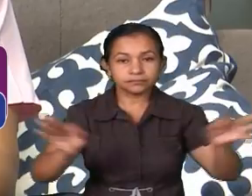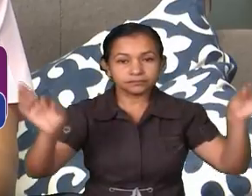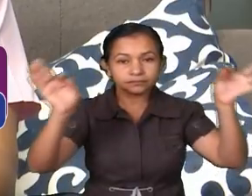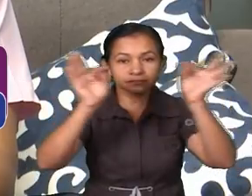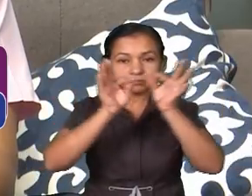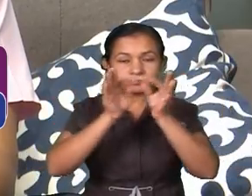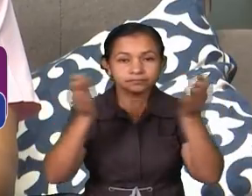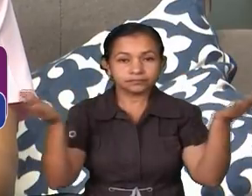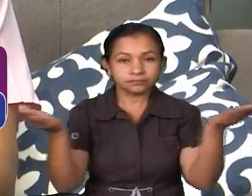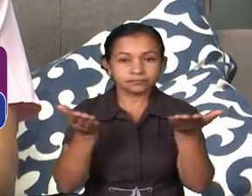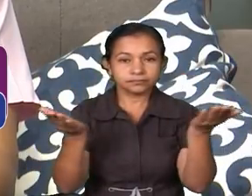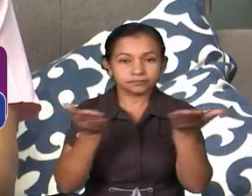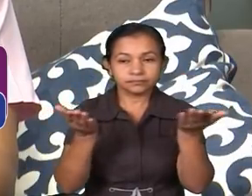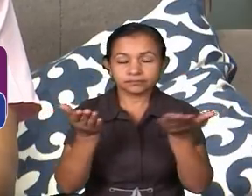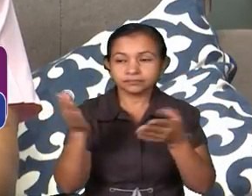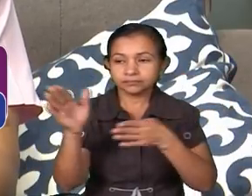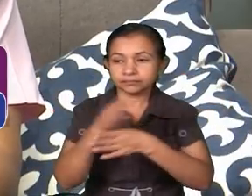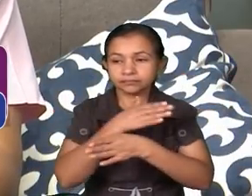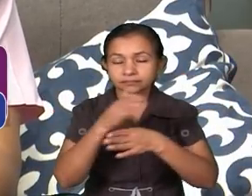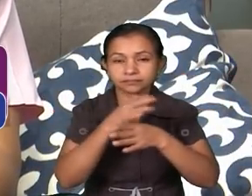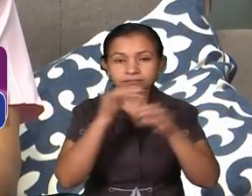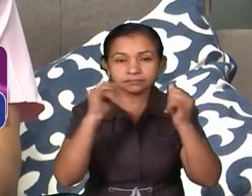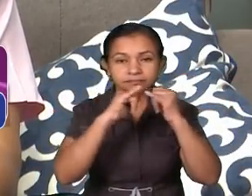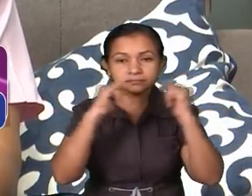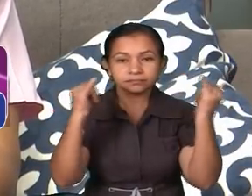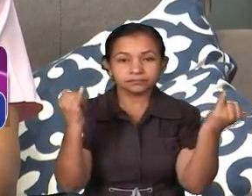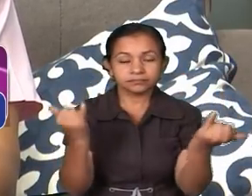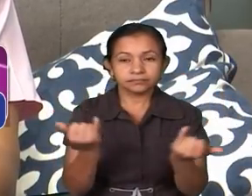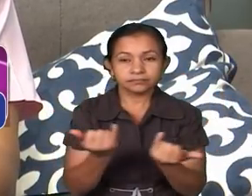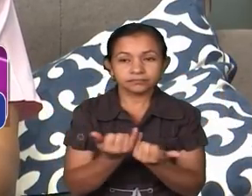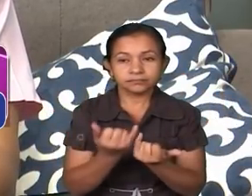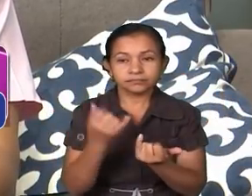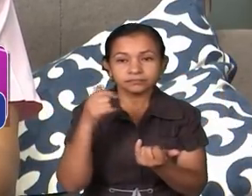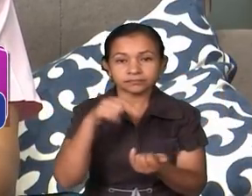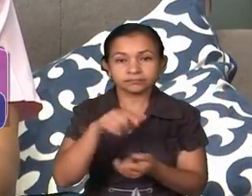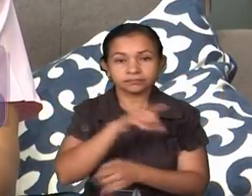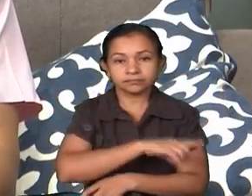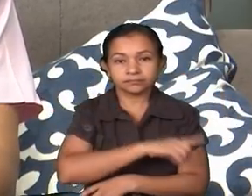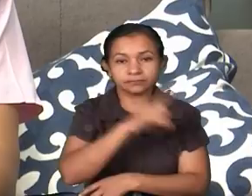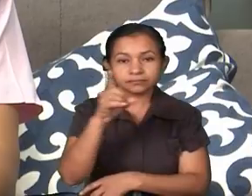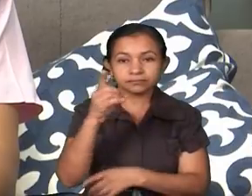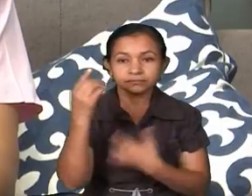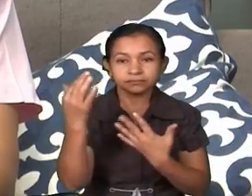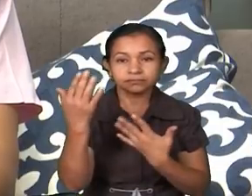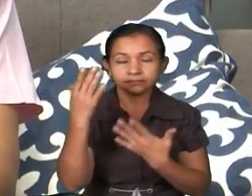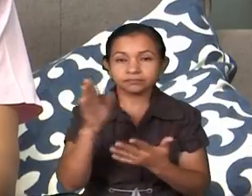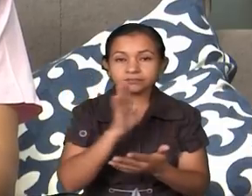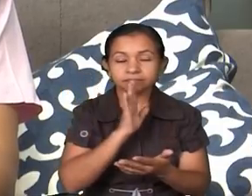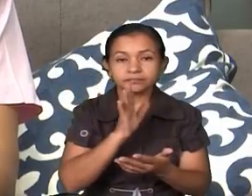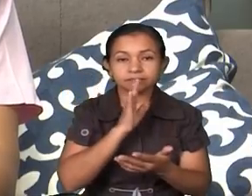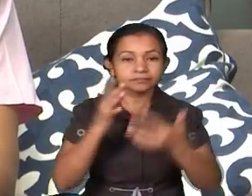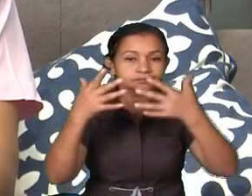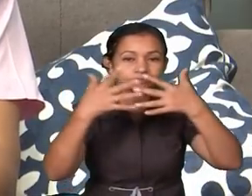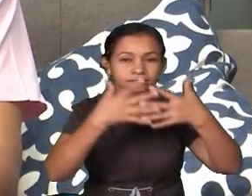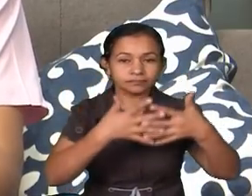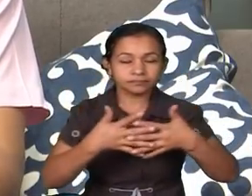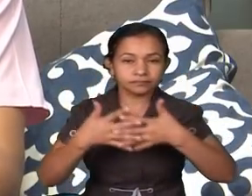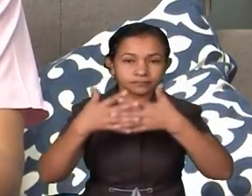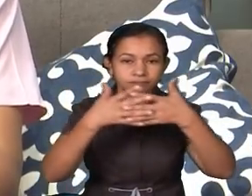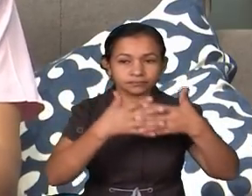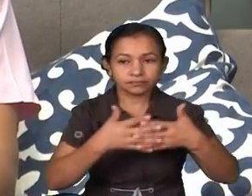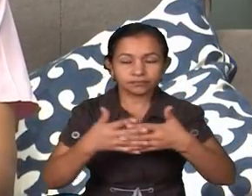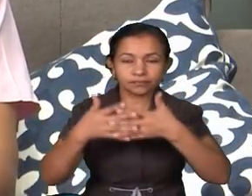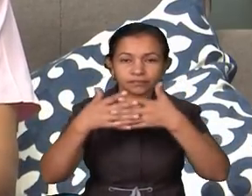con implicaciones en las esferas internacionales. En esta oportunidad estaremos conversando sobre el injerencismo norteamericano